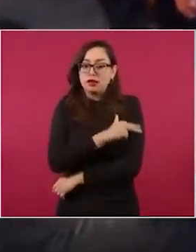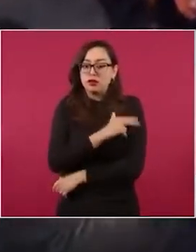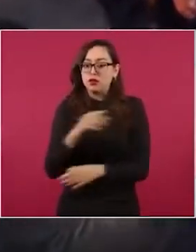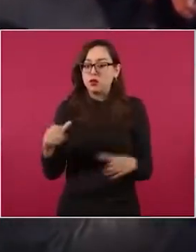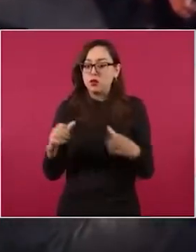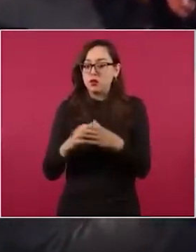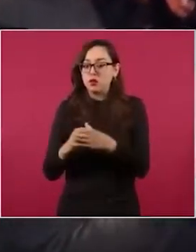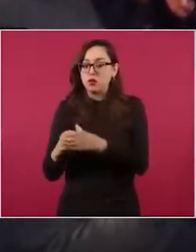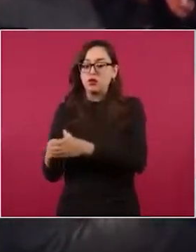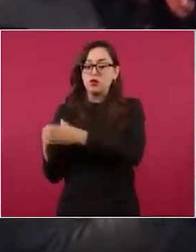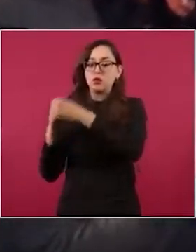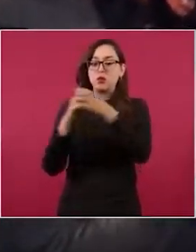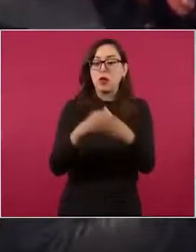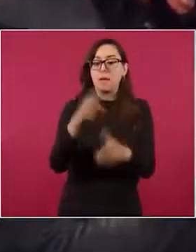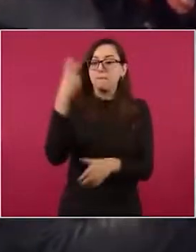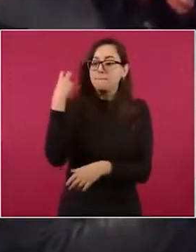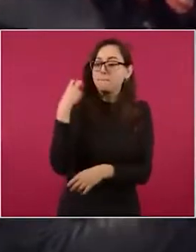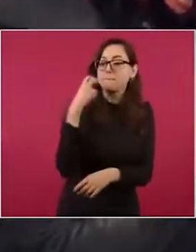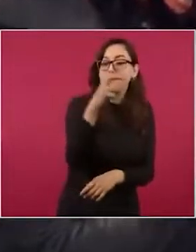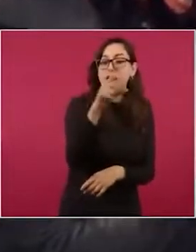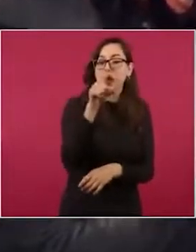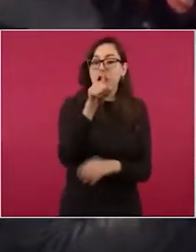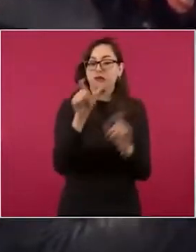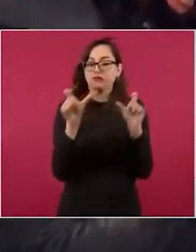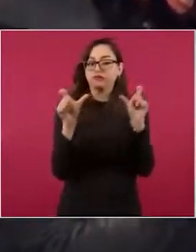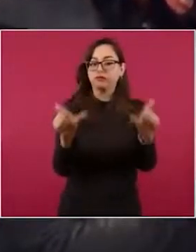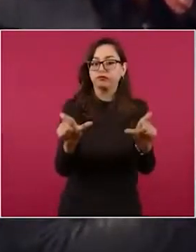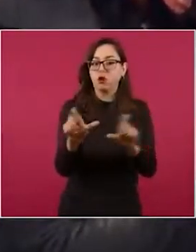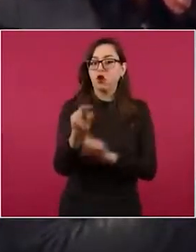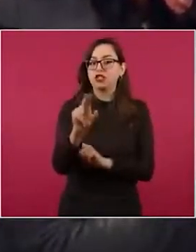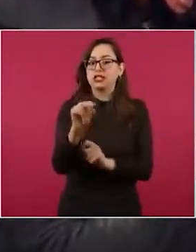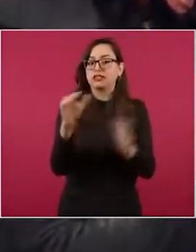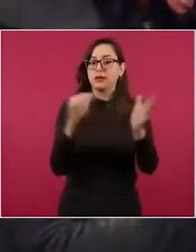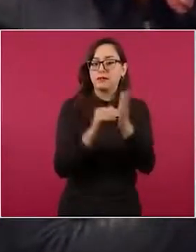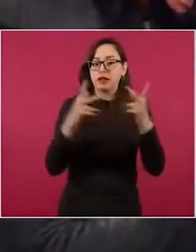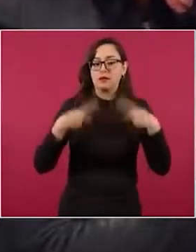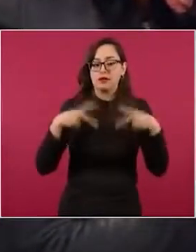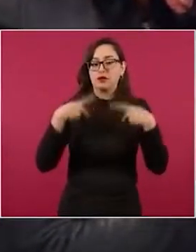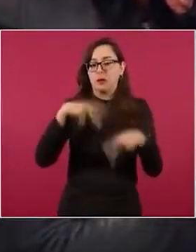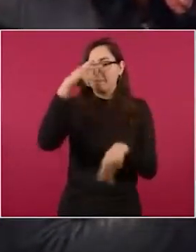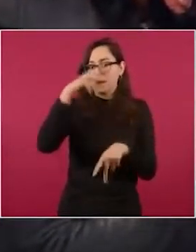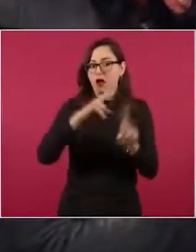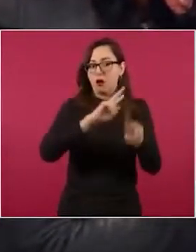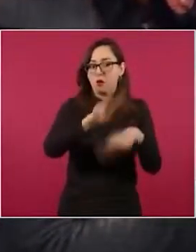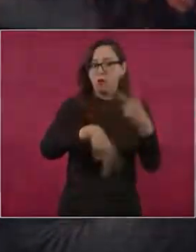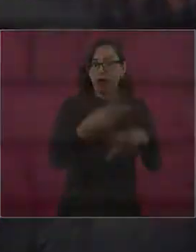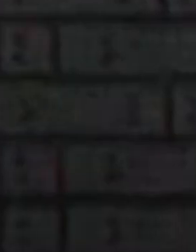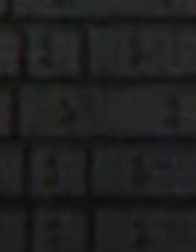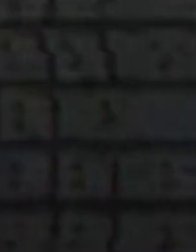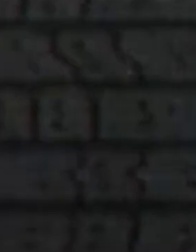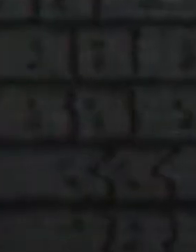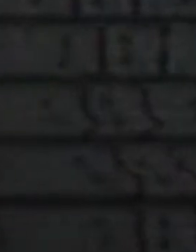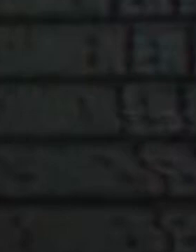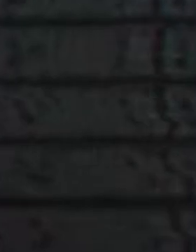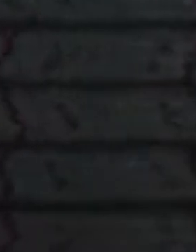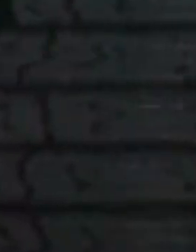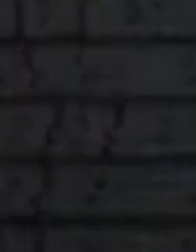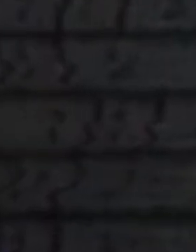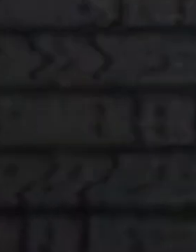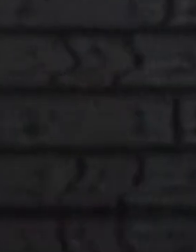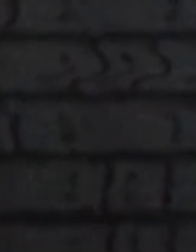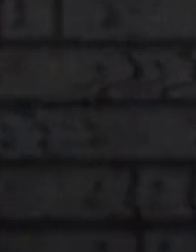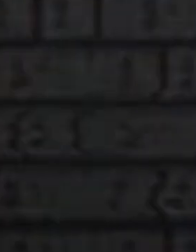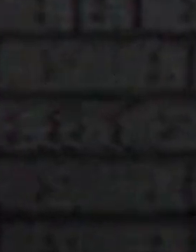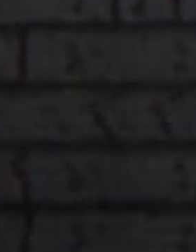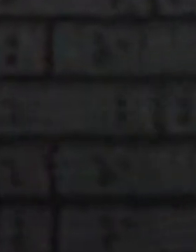Nacional, como se ha publicado en algunos medios, a cuidar a los 80 mil mexicanos que se estima asistan a esta justa mundialista? Entonces, ahí es